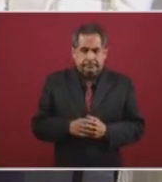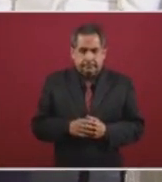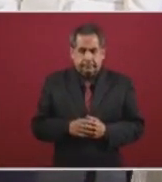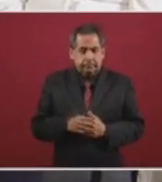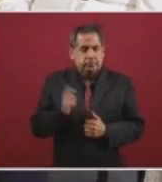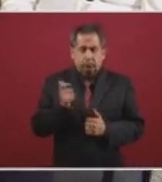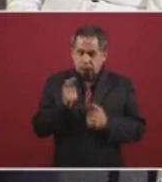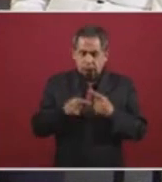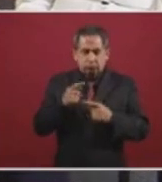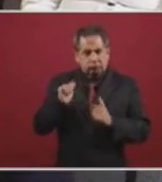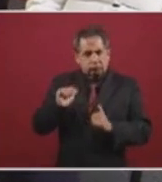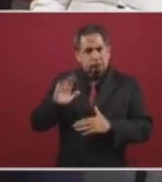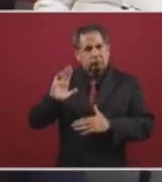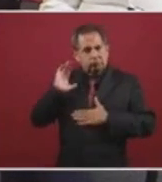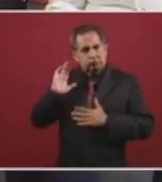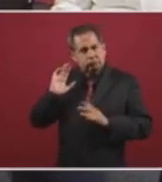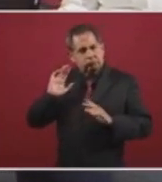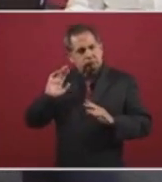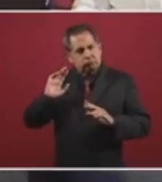hago el compromiso